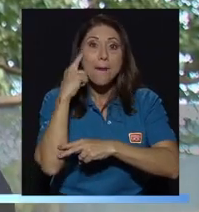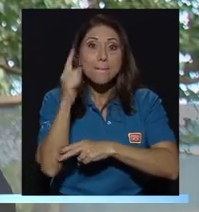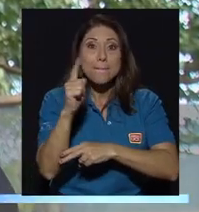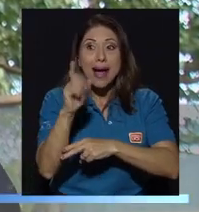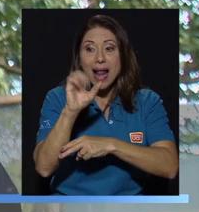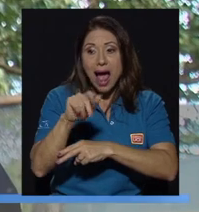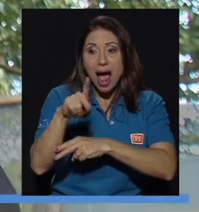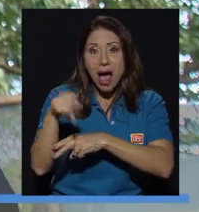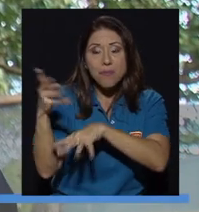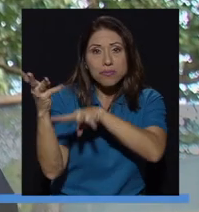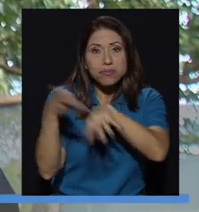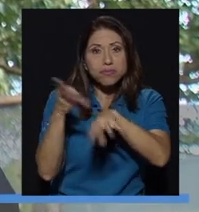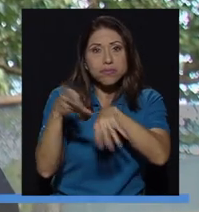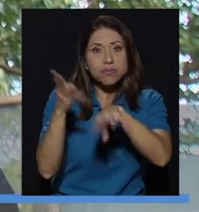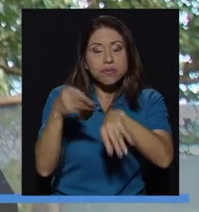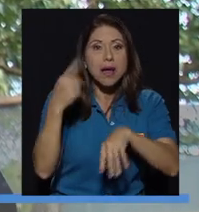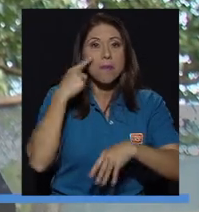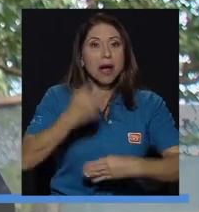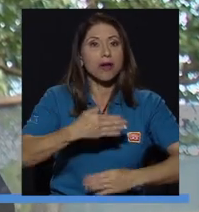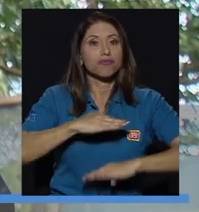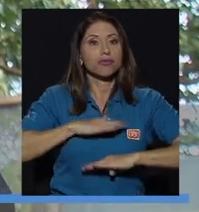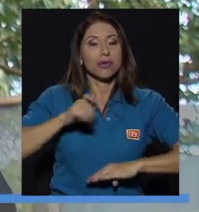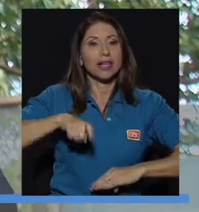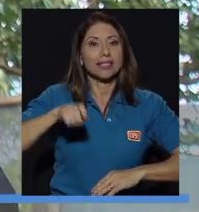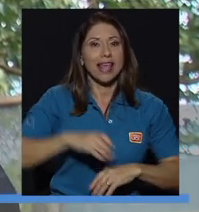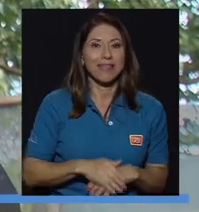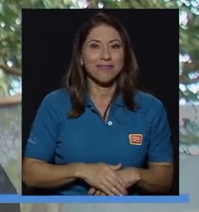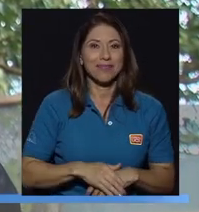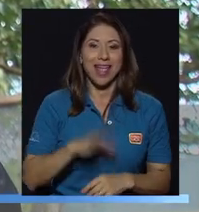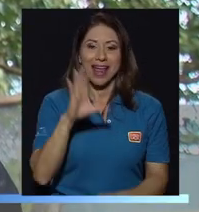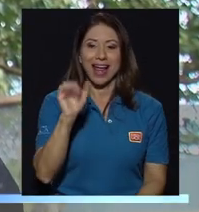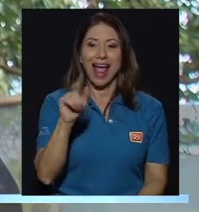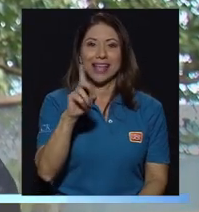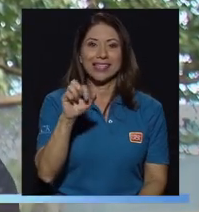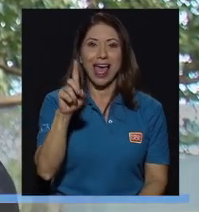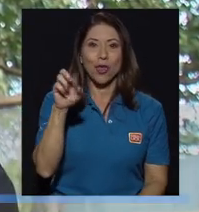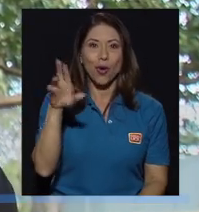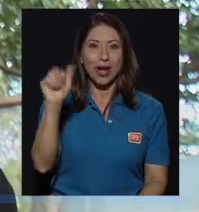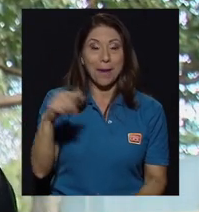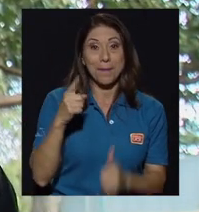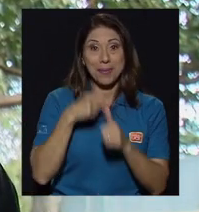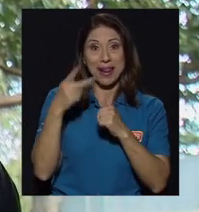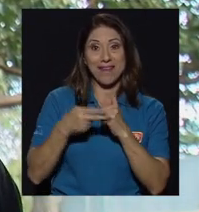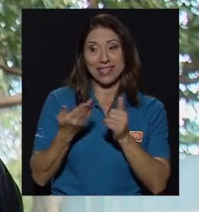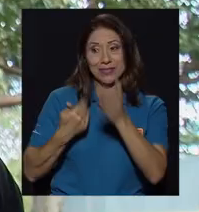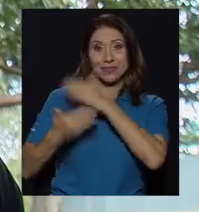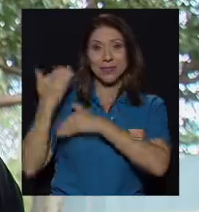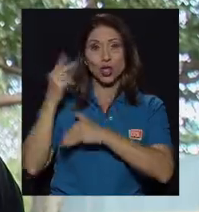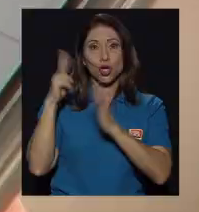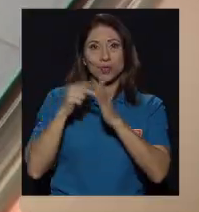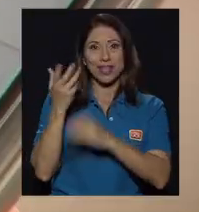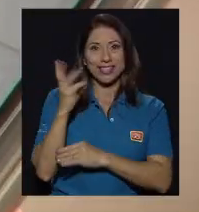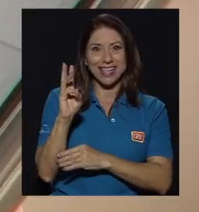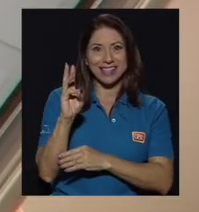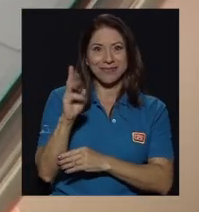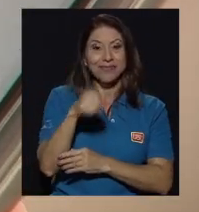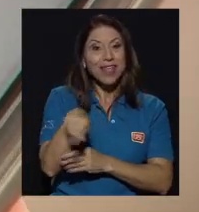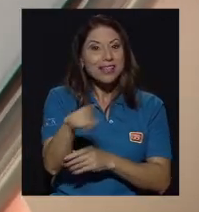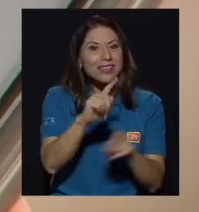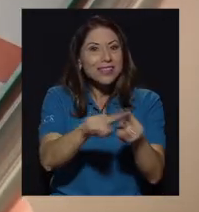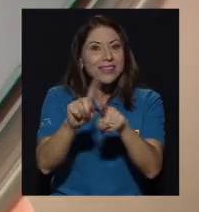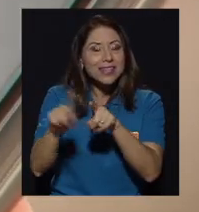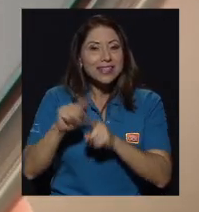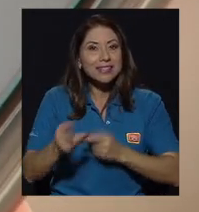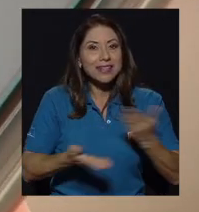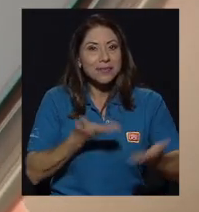móviles versátiles que resuelven una necesidad específica. La cazadora se lanzó por primera vez en el 2016 y brinda a los